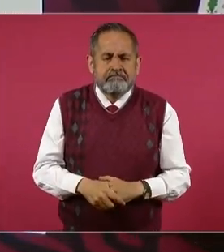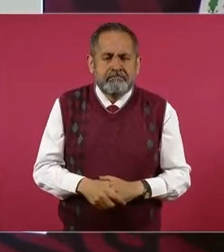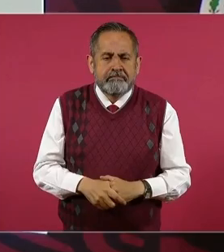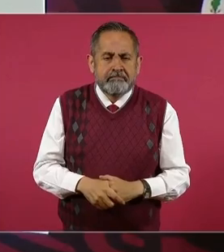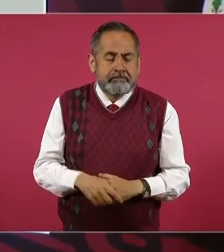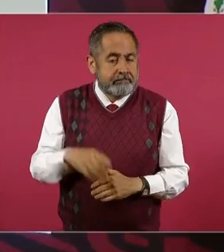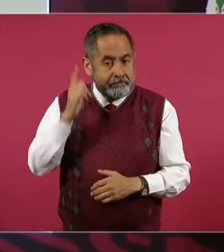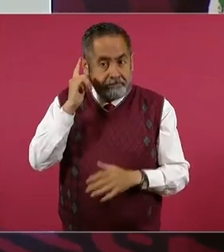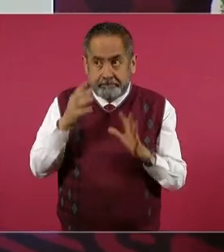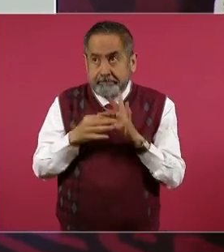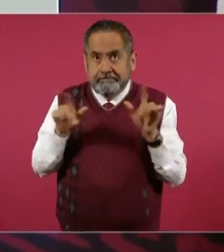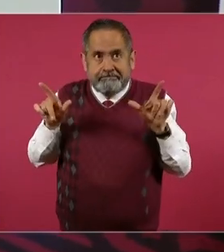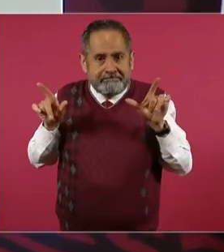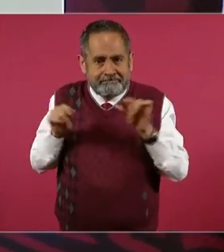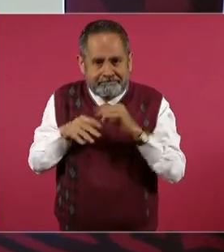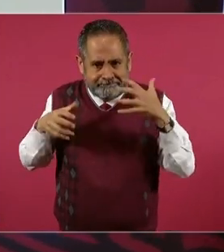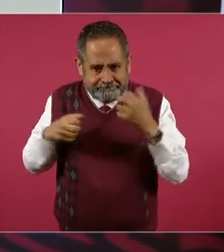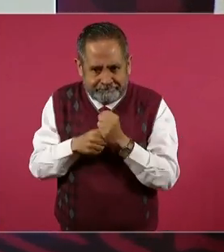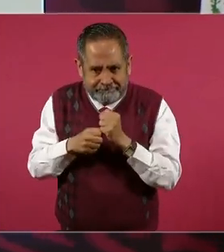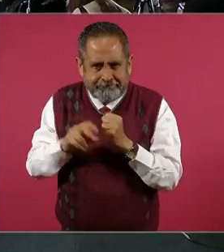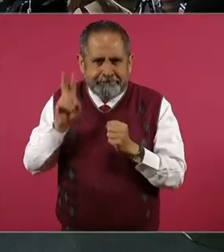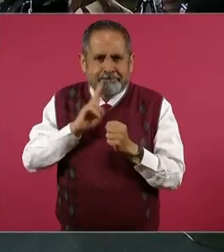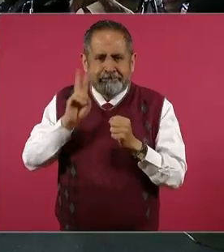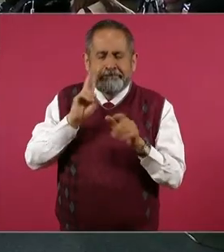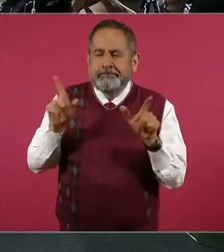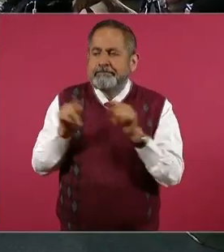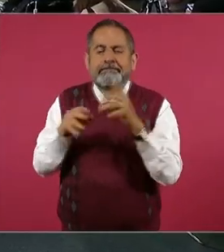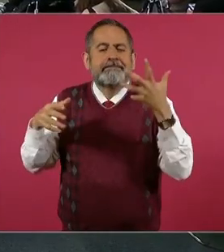Espero haber hecho una buena